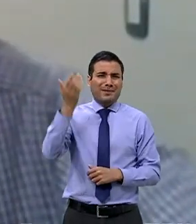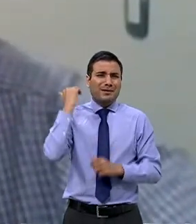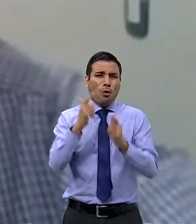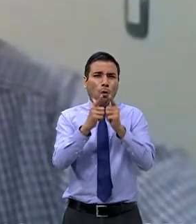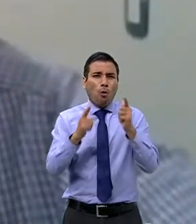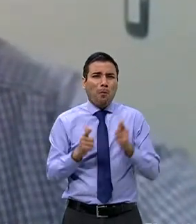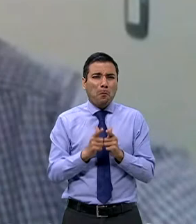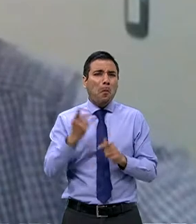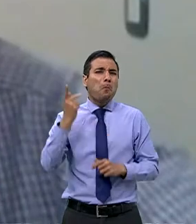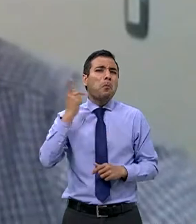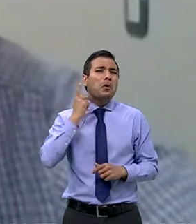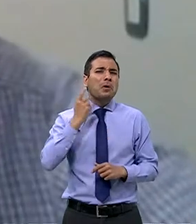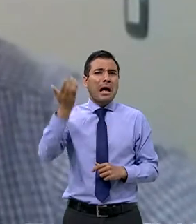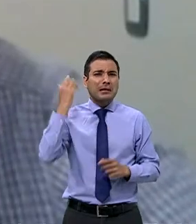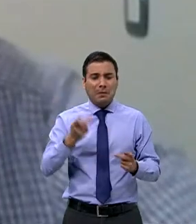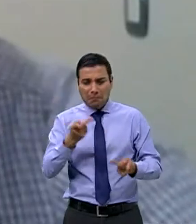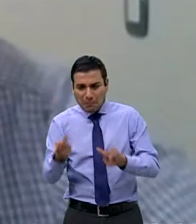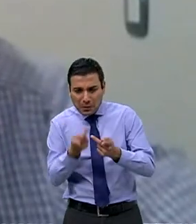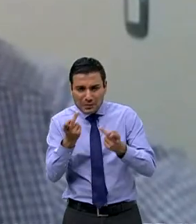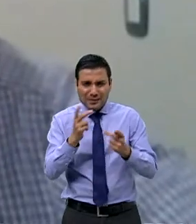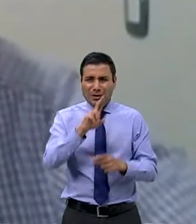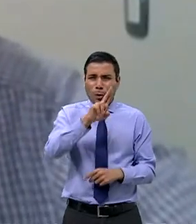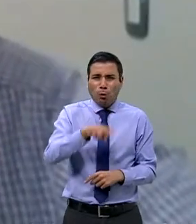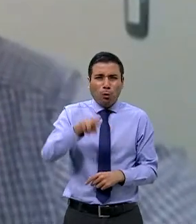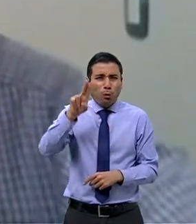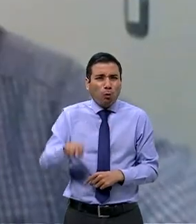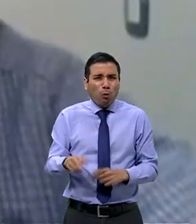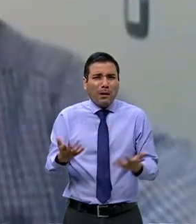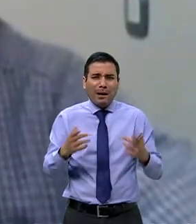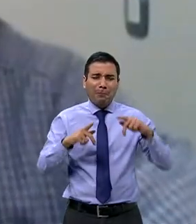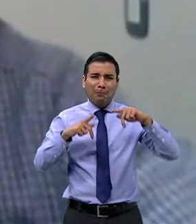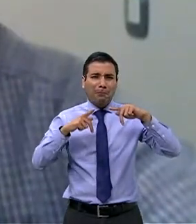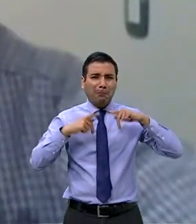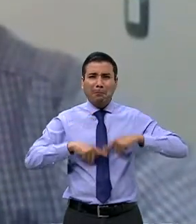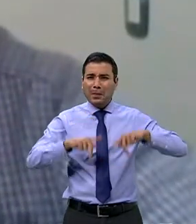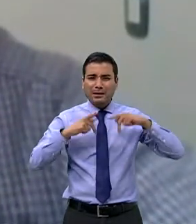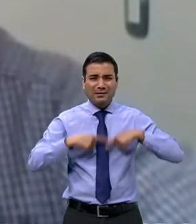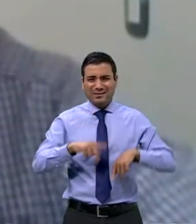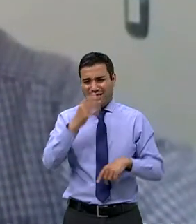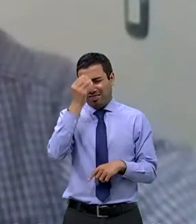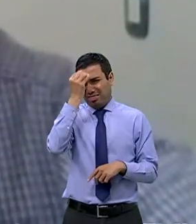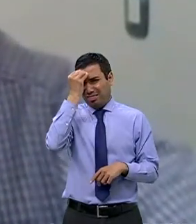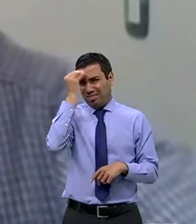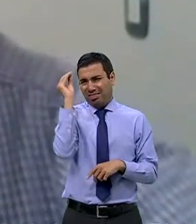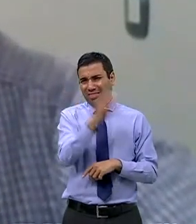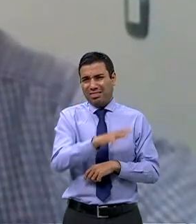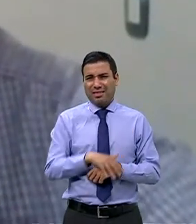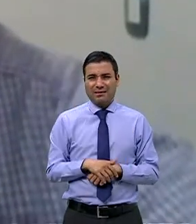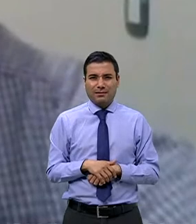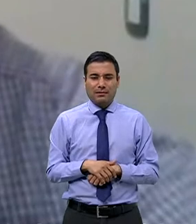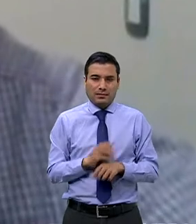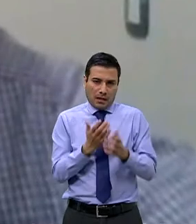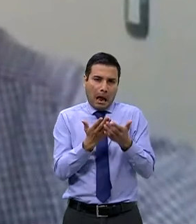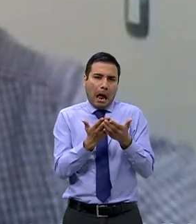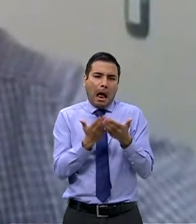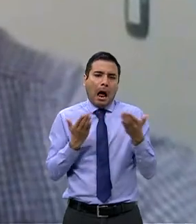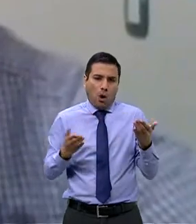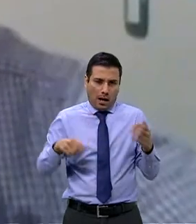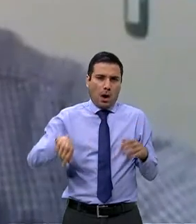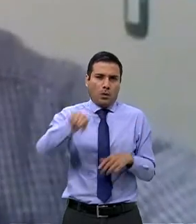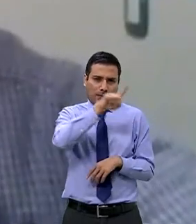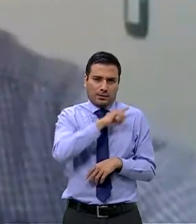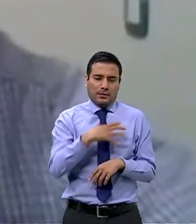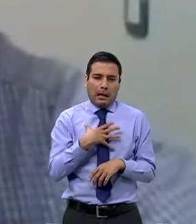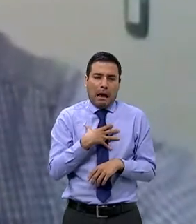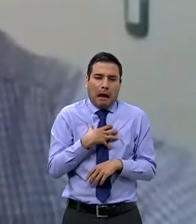no les importaba la gente y obviamente se sienten dolidos porque el objeto de